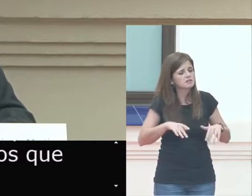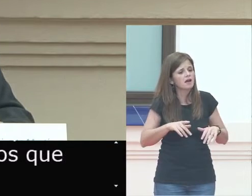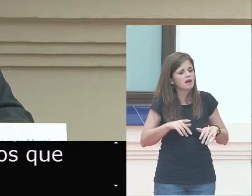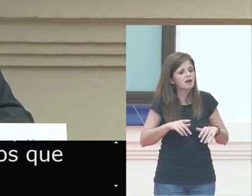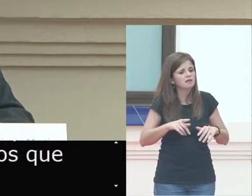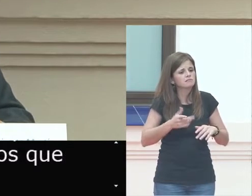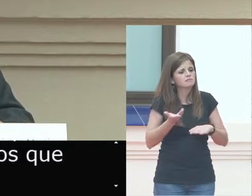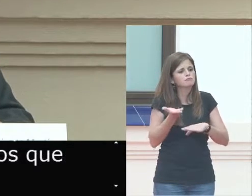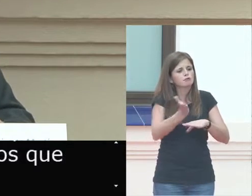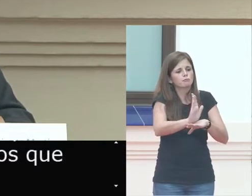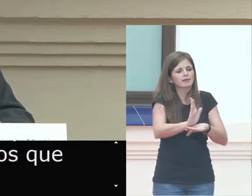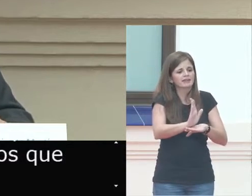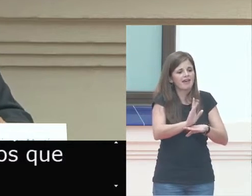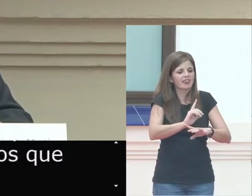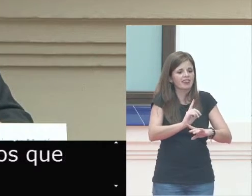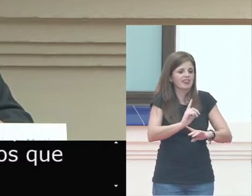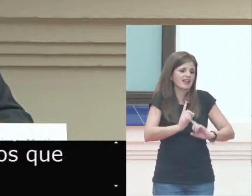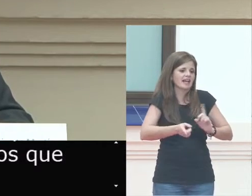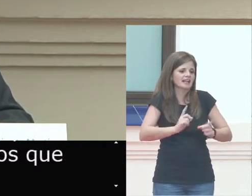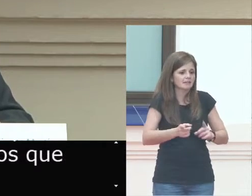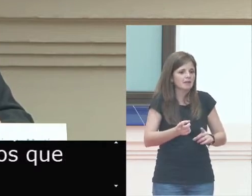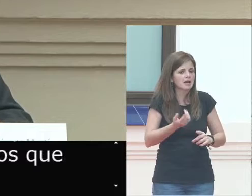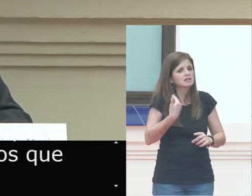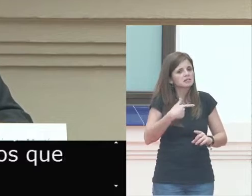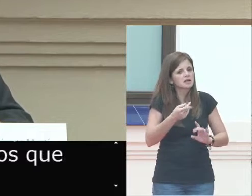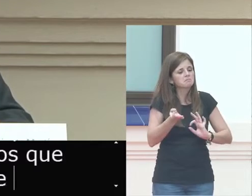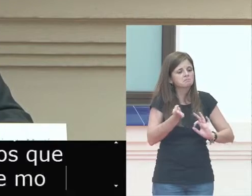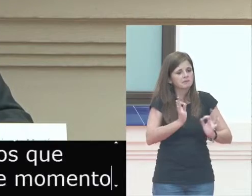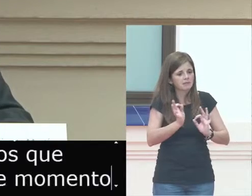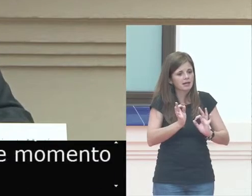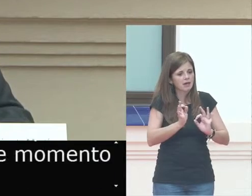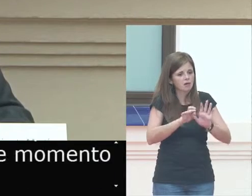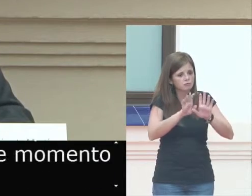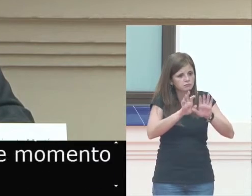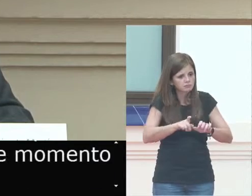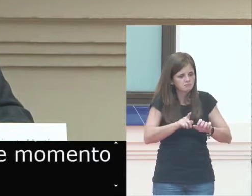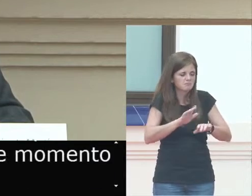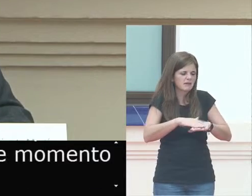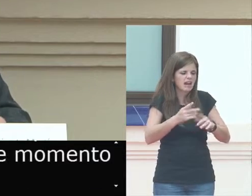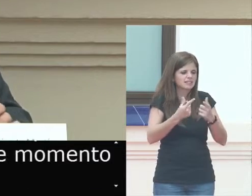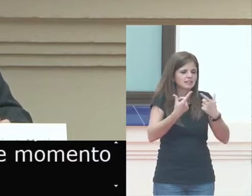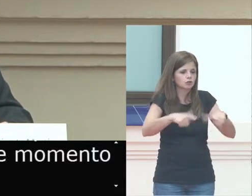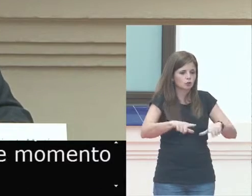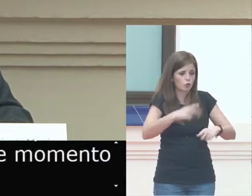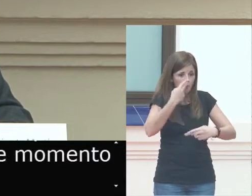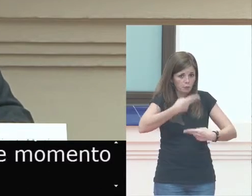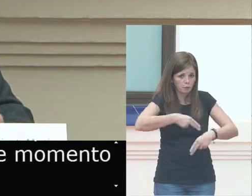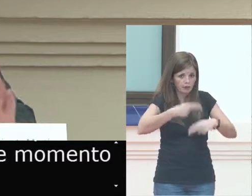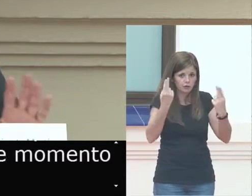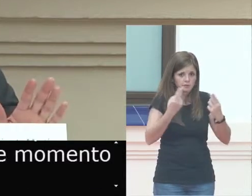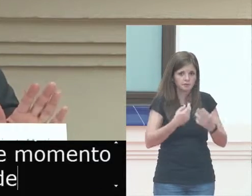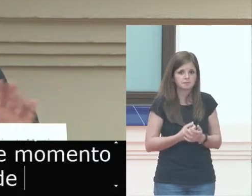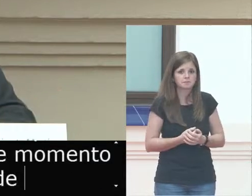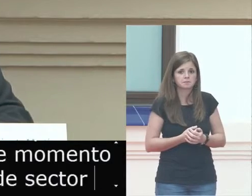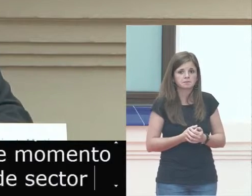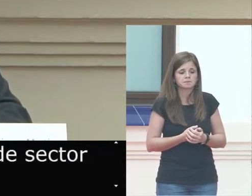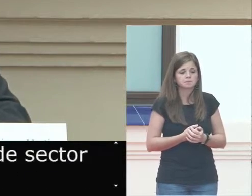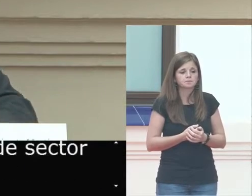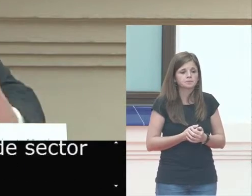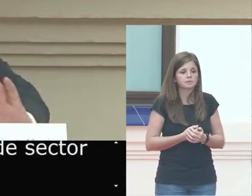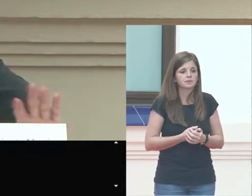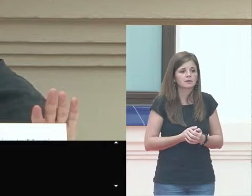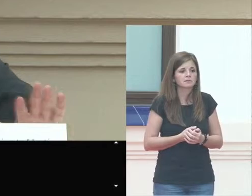directiva para la accesibilidad de los sitios web en los organismos del sector público. También ya hay